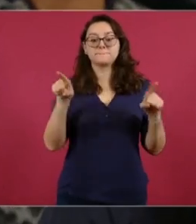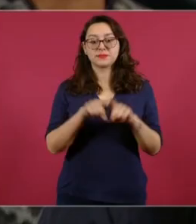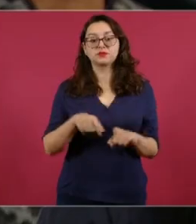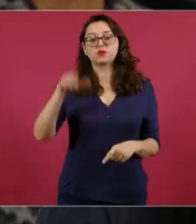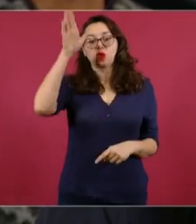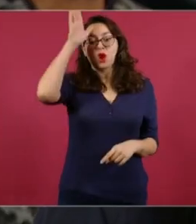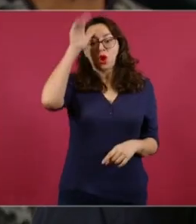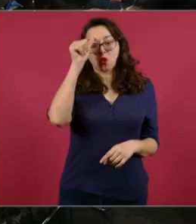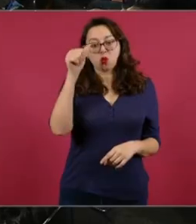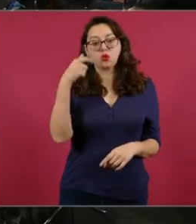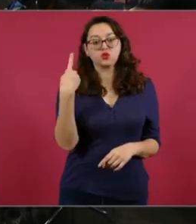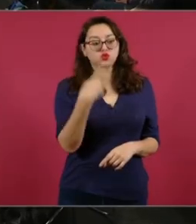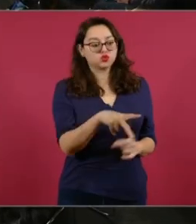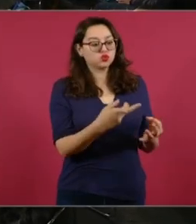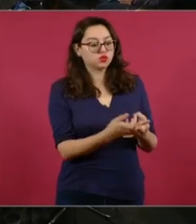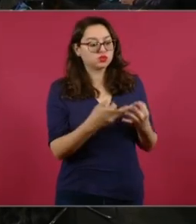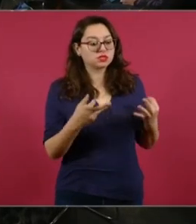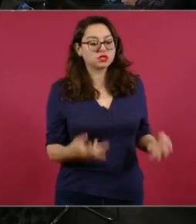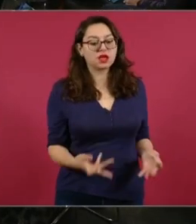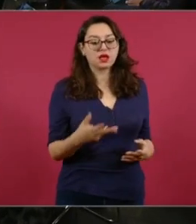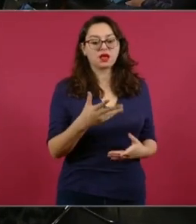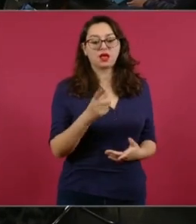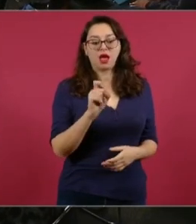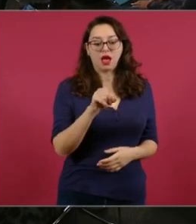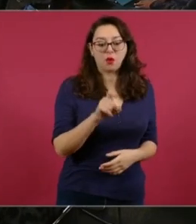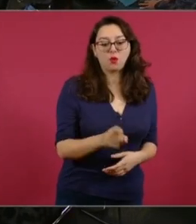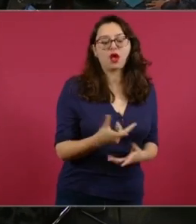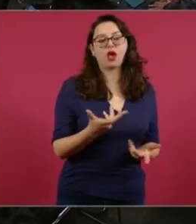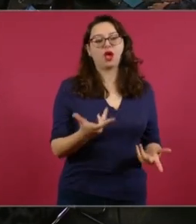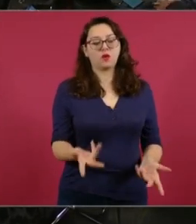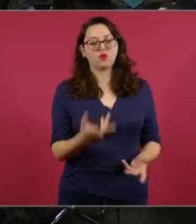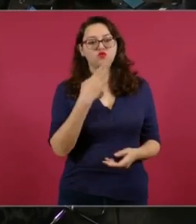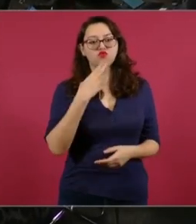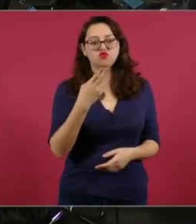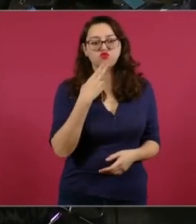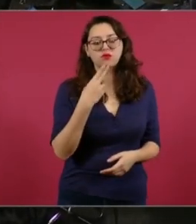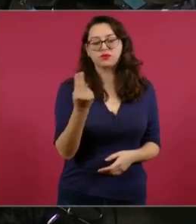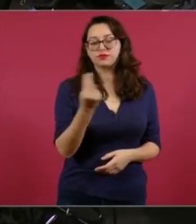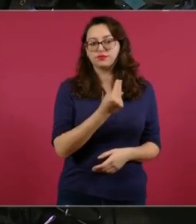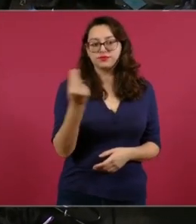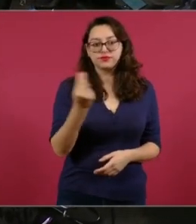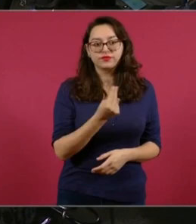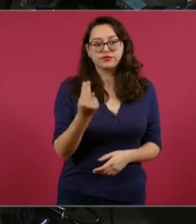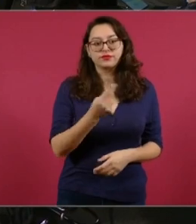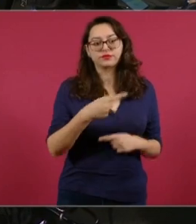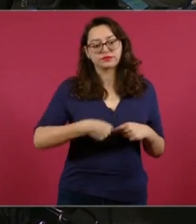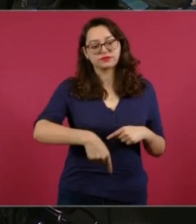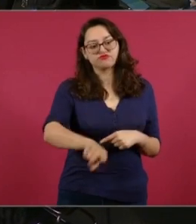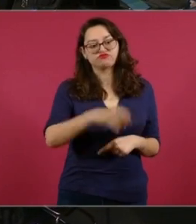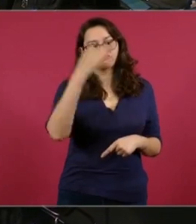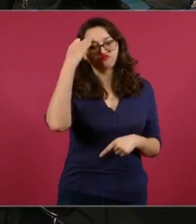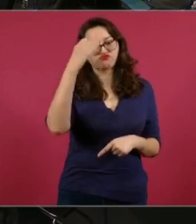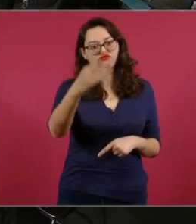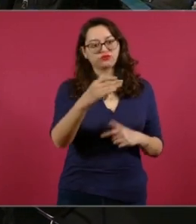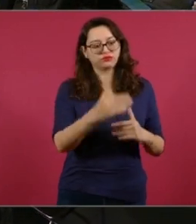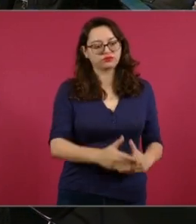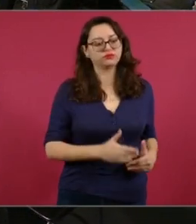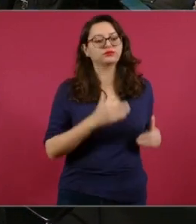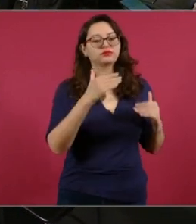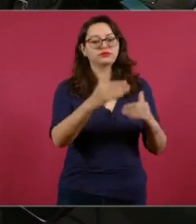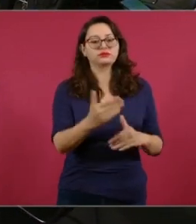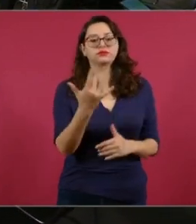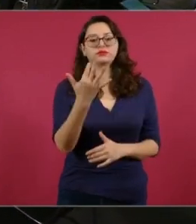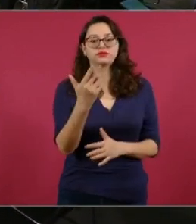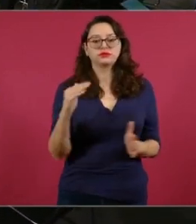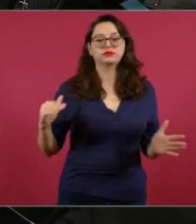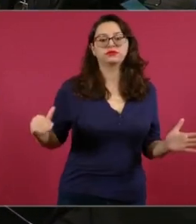para recuperar sus títulos de aprovechamiento de agua que están vencidos, ampliando, en su caso, el rango sobre los